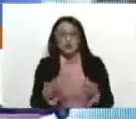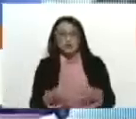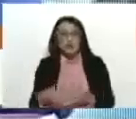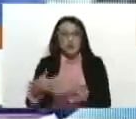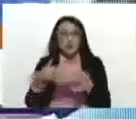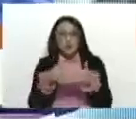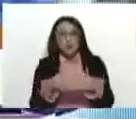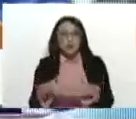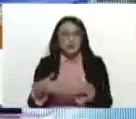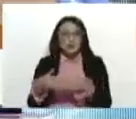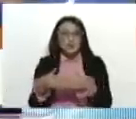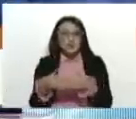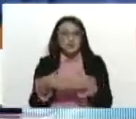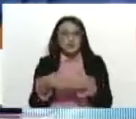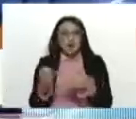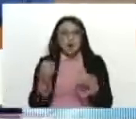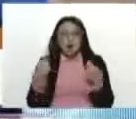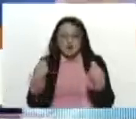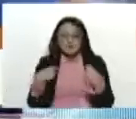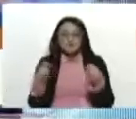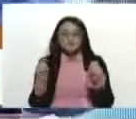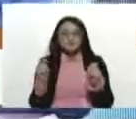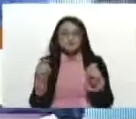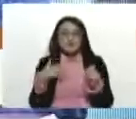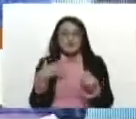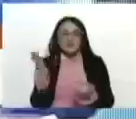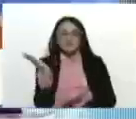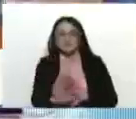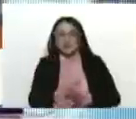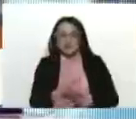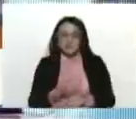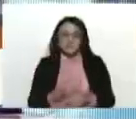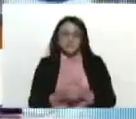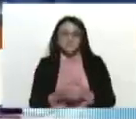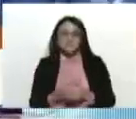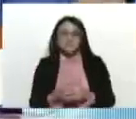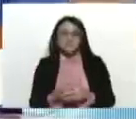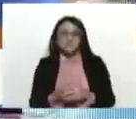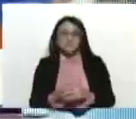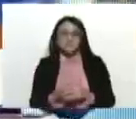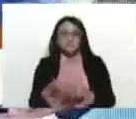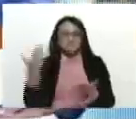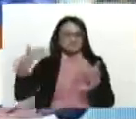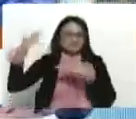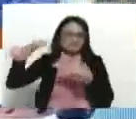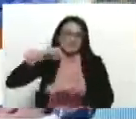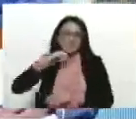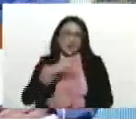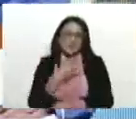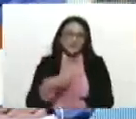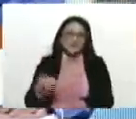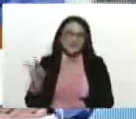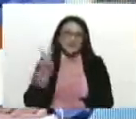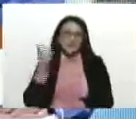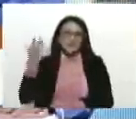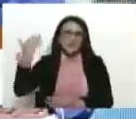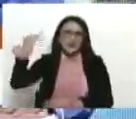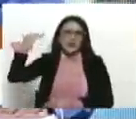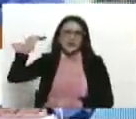o hubo un intento de derrocarlo desde Cipriano Castro recuerdan aquel